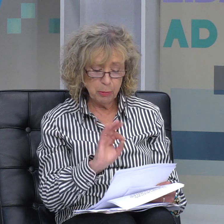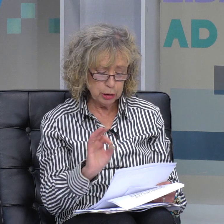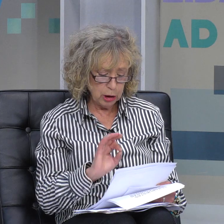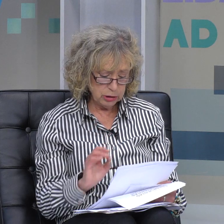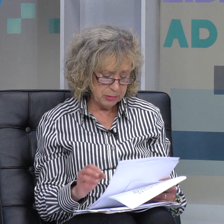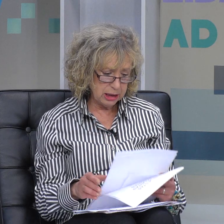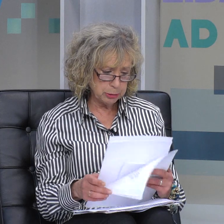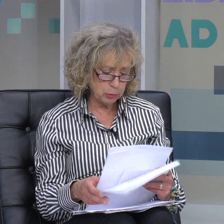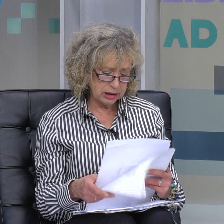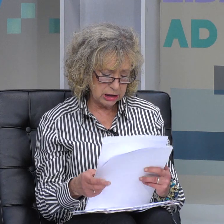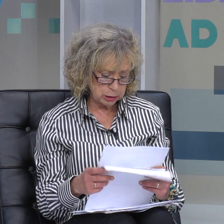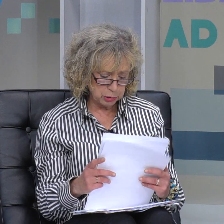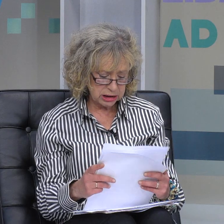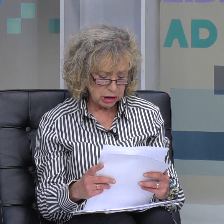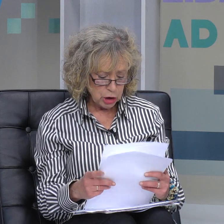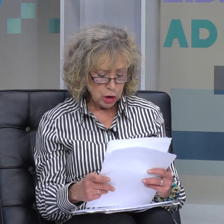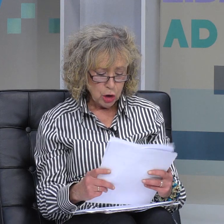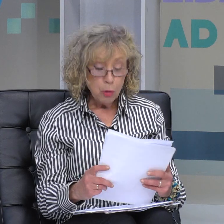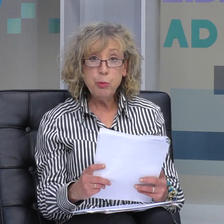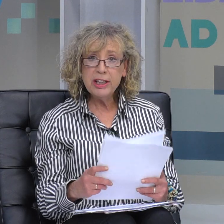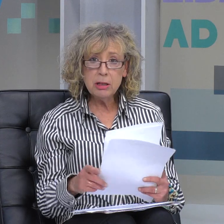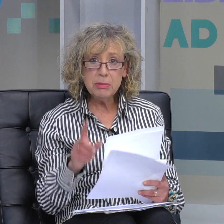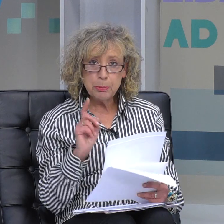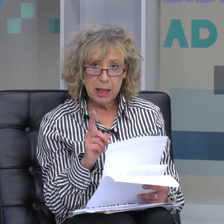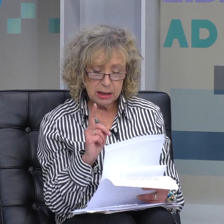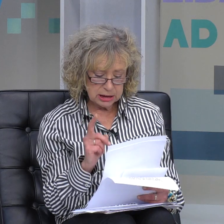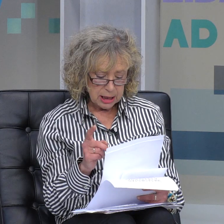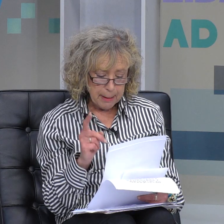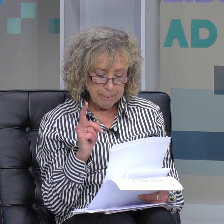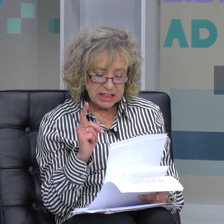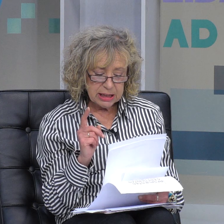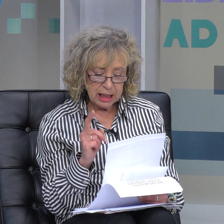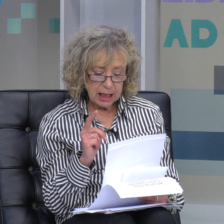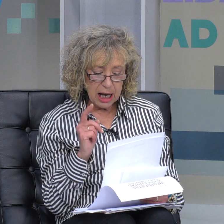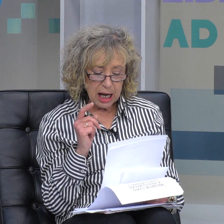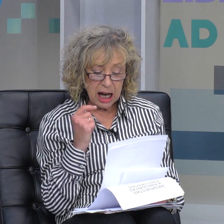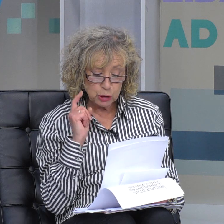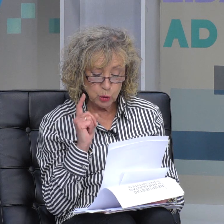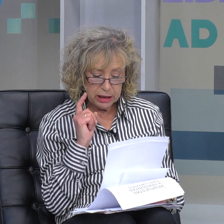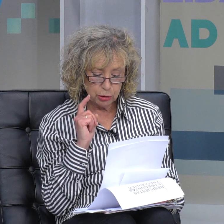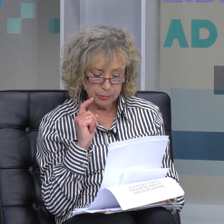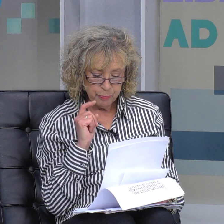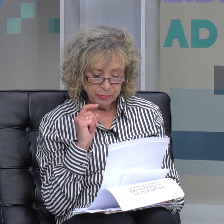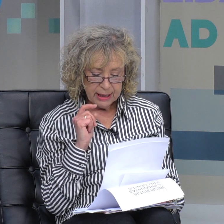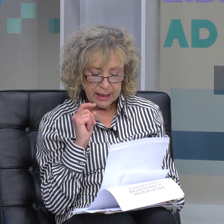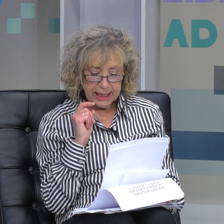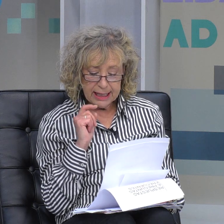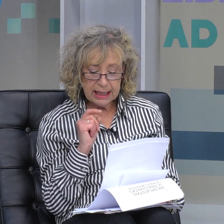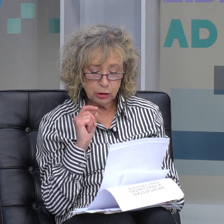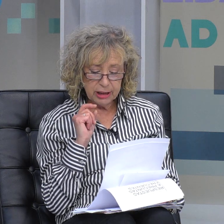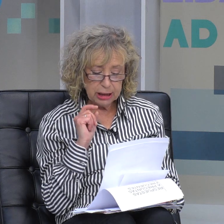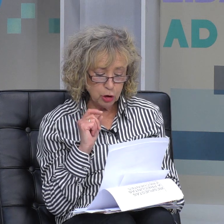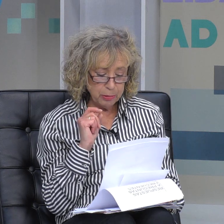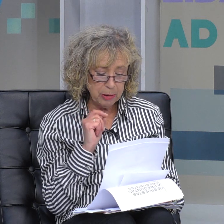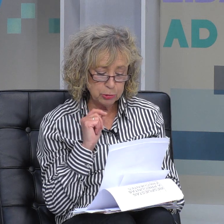de momento la última de las preguntas y respuestas. ¿Pueden mis padres visitar a su nieto en